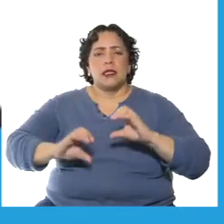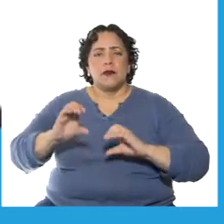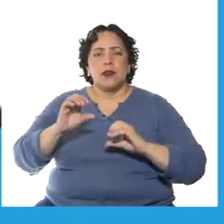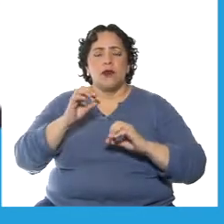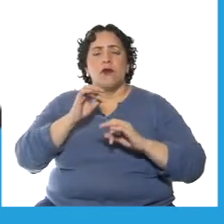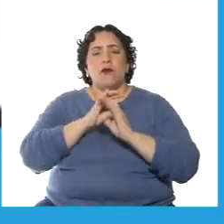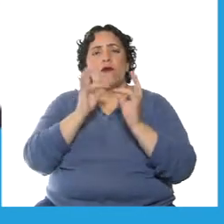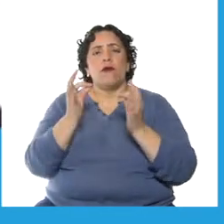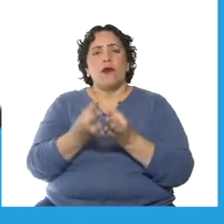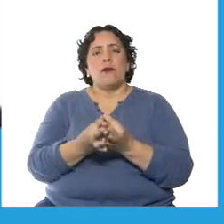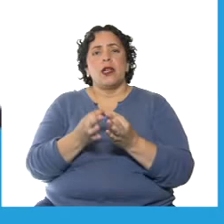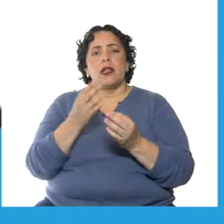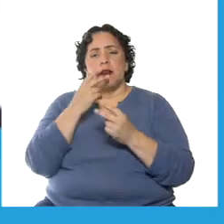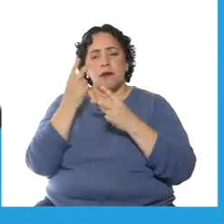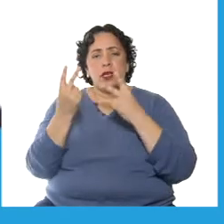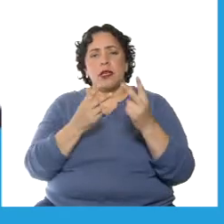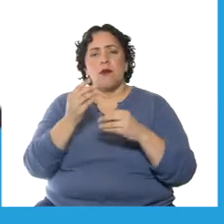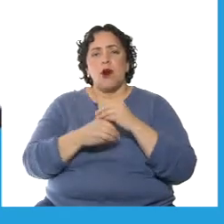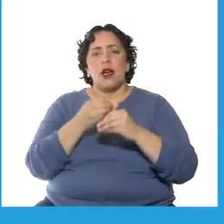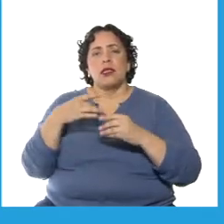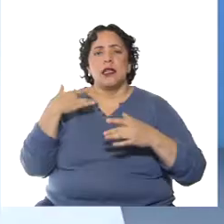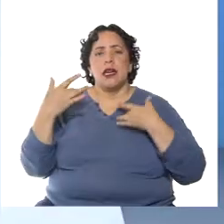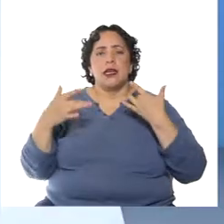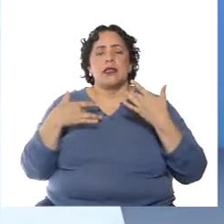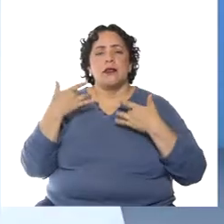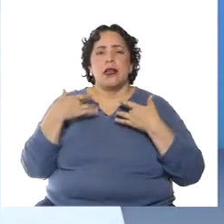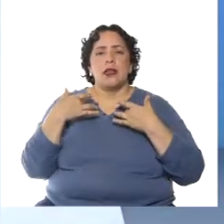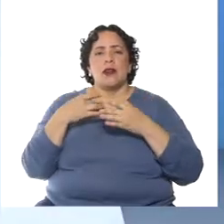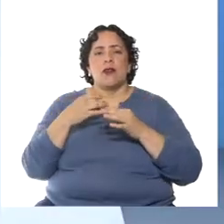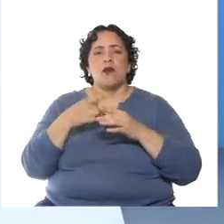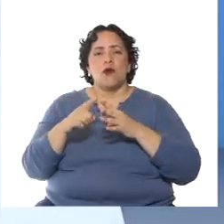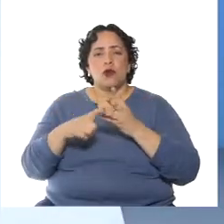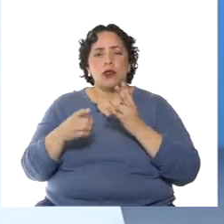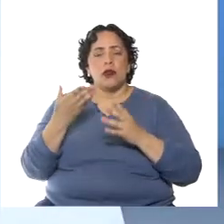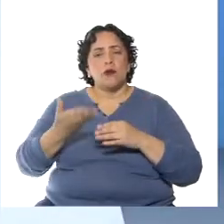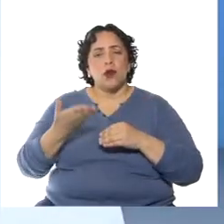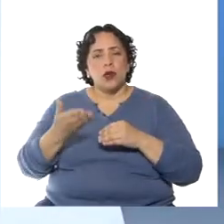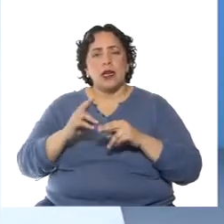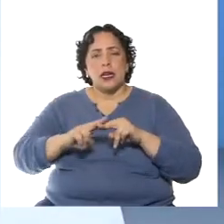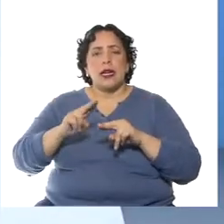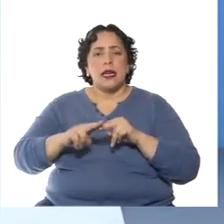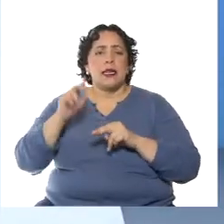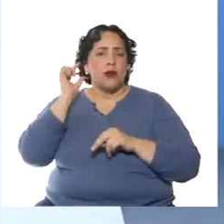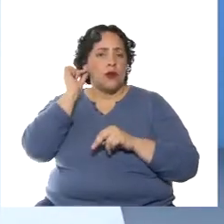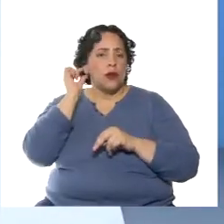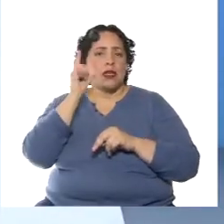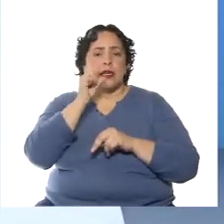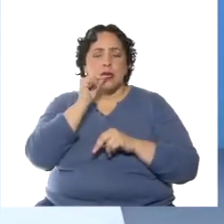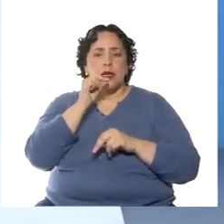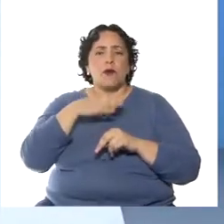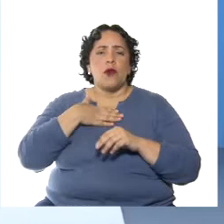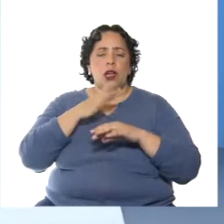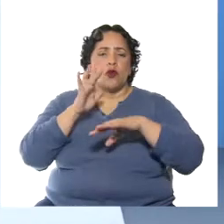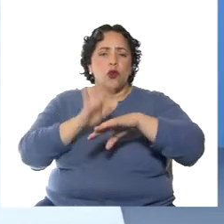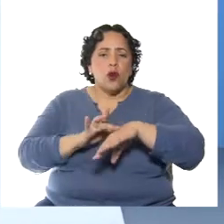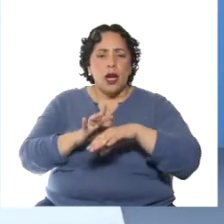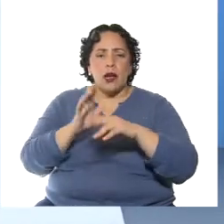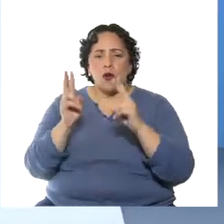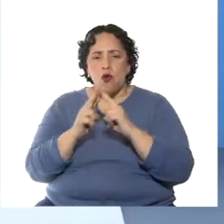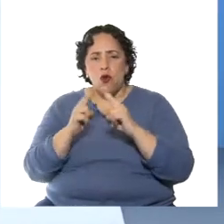los invitamos a realizar las diferentes actividades con materiales concretos, que los niños y los niños, las niñas y los niños puedan palpar,